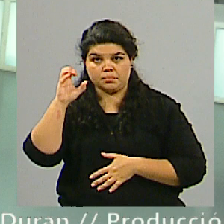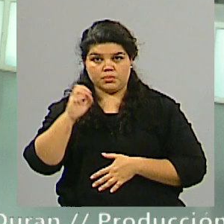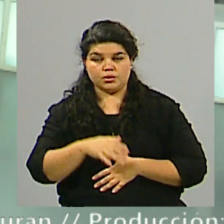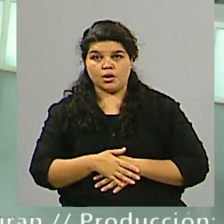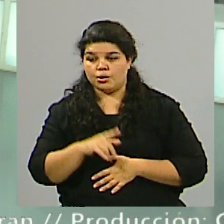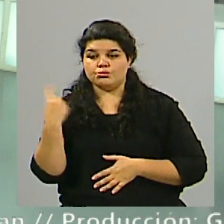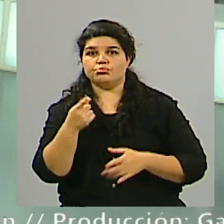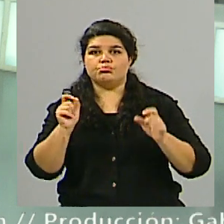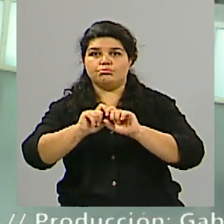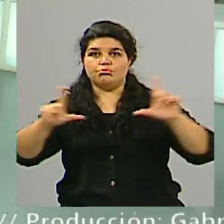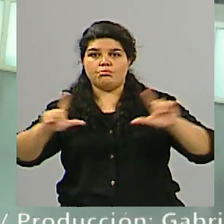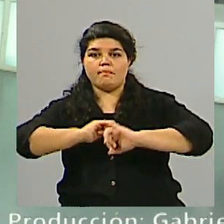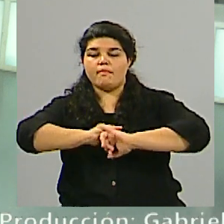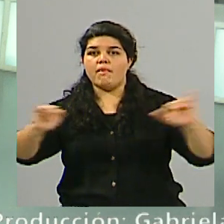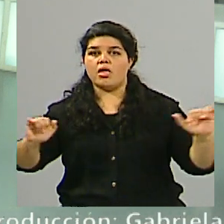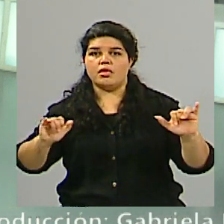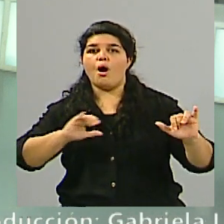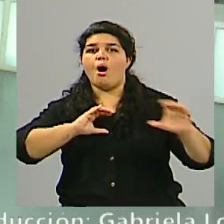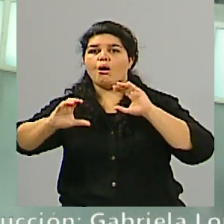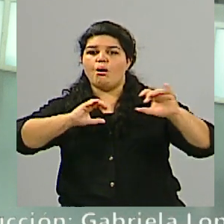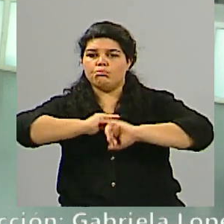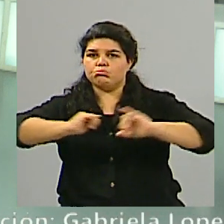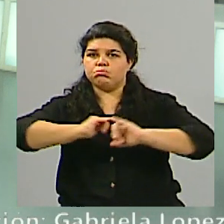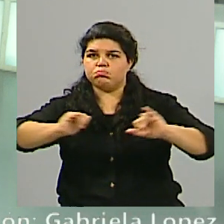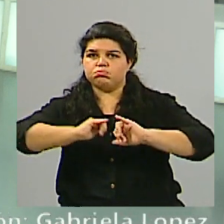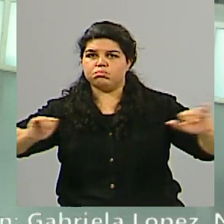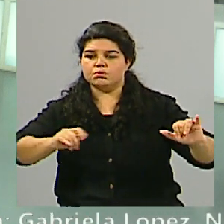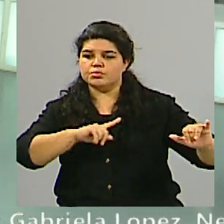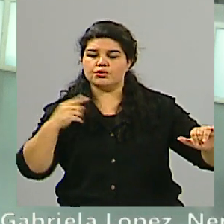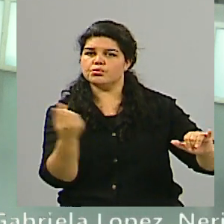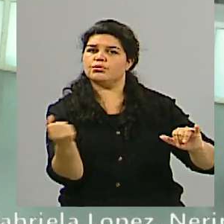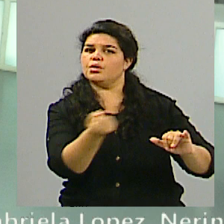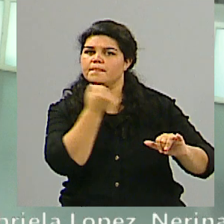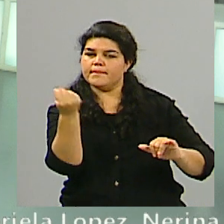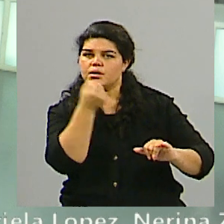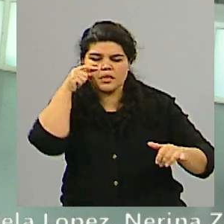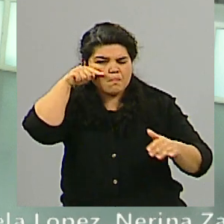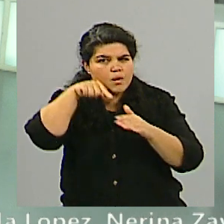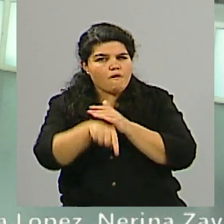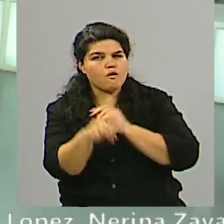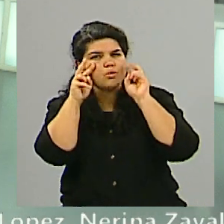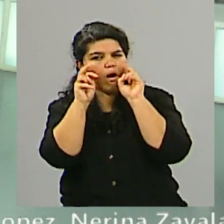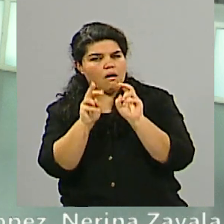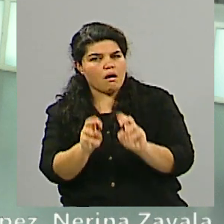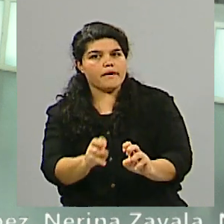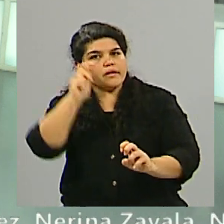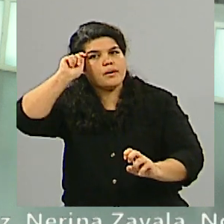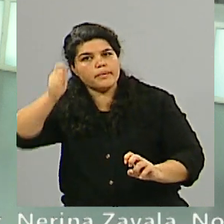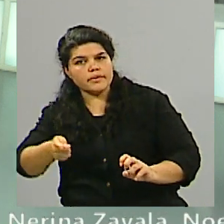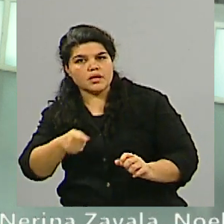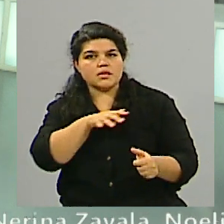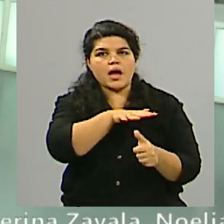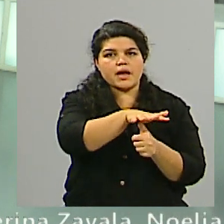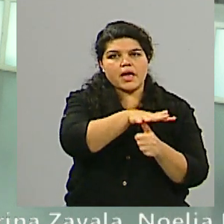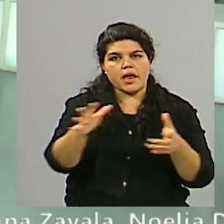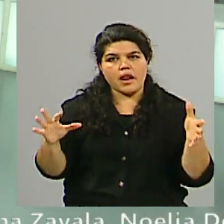medio de comunicación, la idea es justamente brindar y poder hacer buenas lecturas de fondo sobre lo que tiene que ver con la justicia y la perspectiva de género.